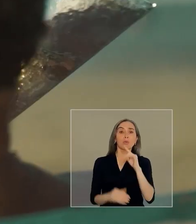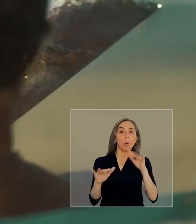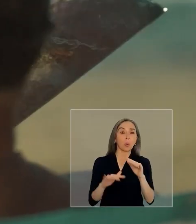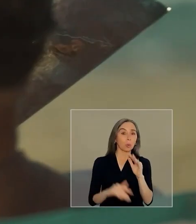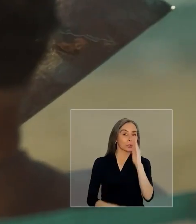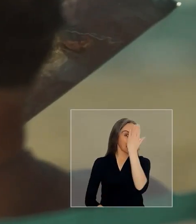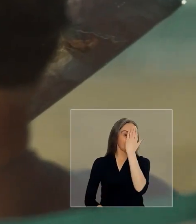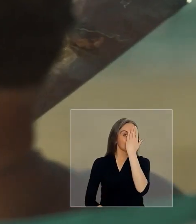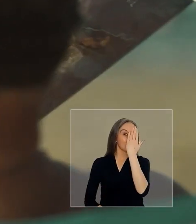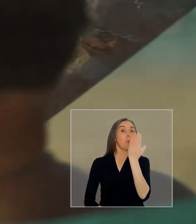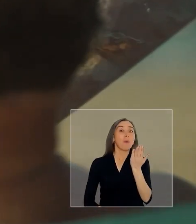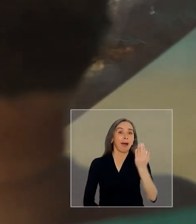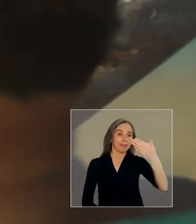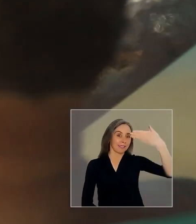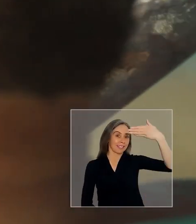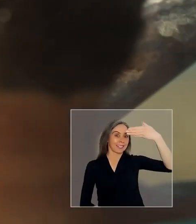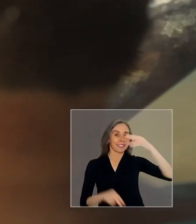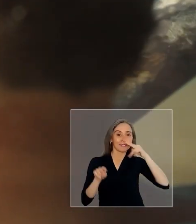Usa los espejos,